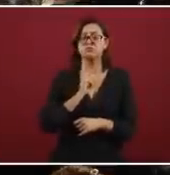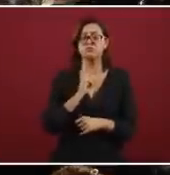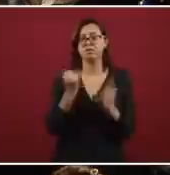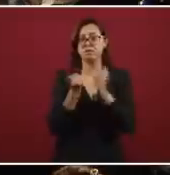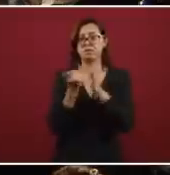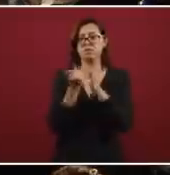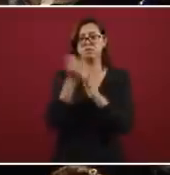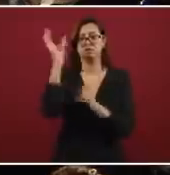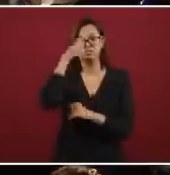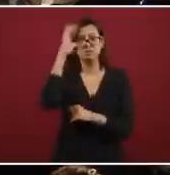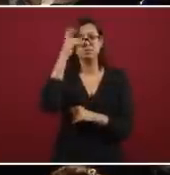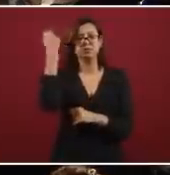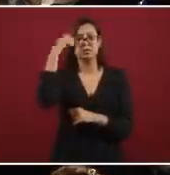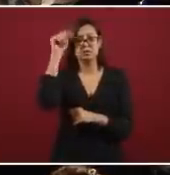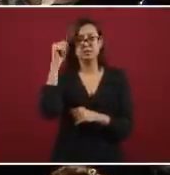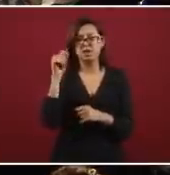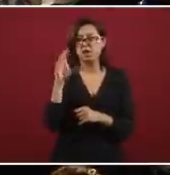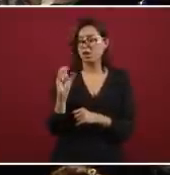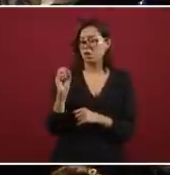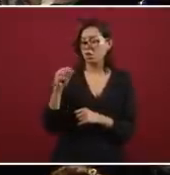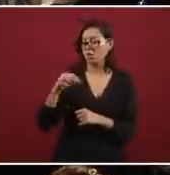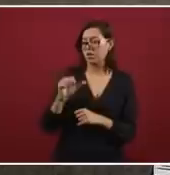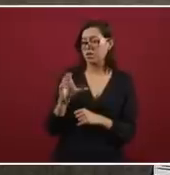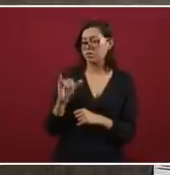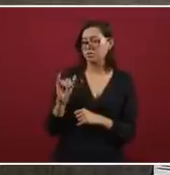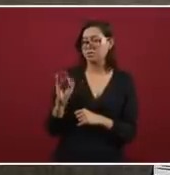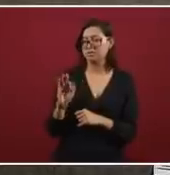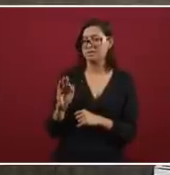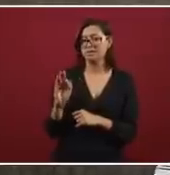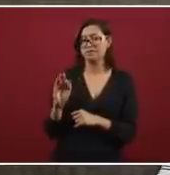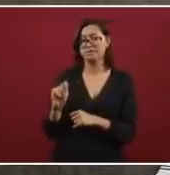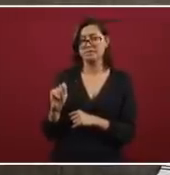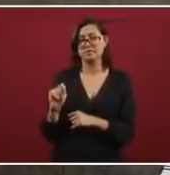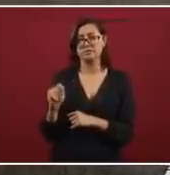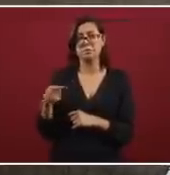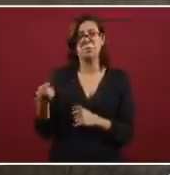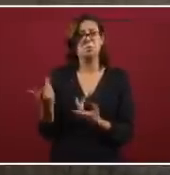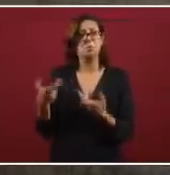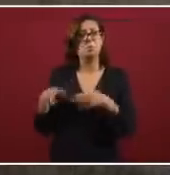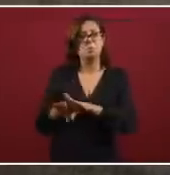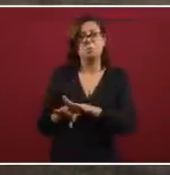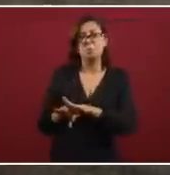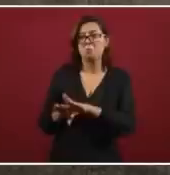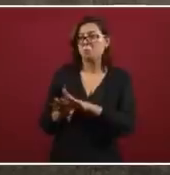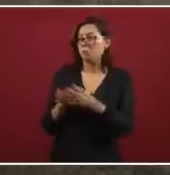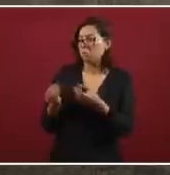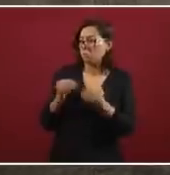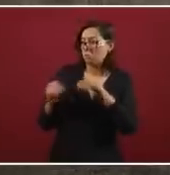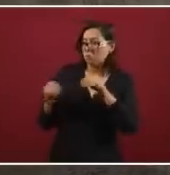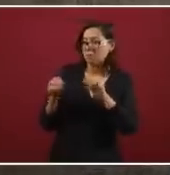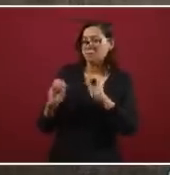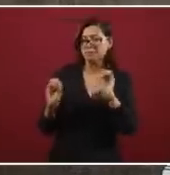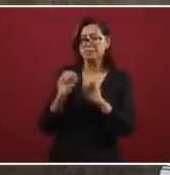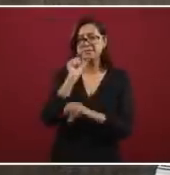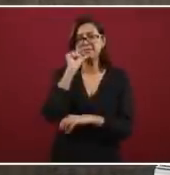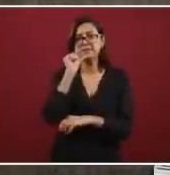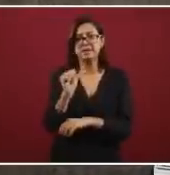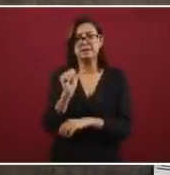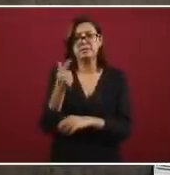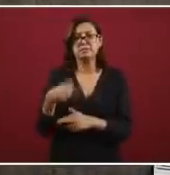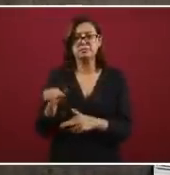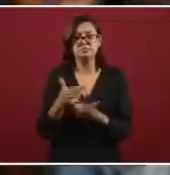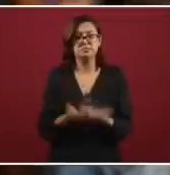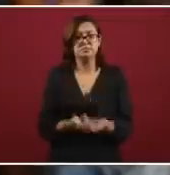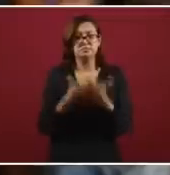y la tecnología y el CONACYT, se cerró o no han producido o no produjeron a los técnicos que esa gran